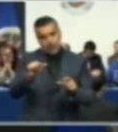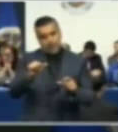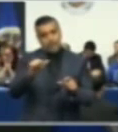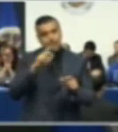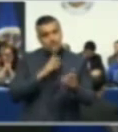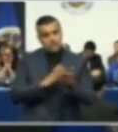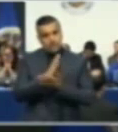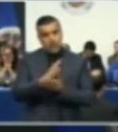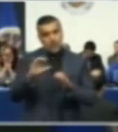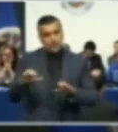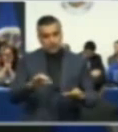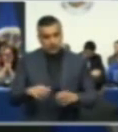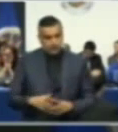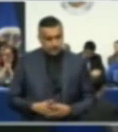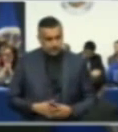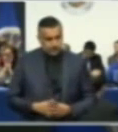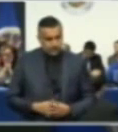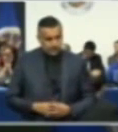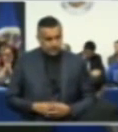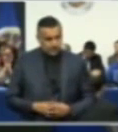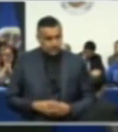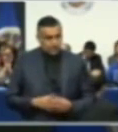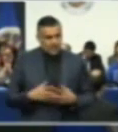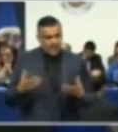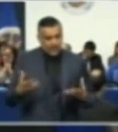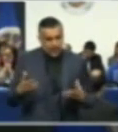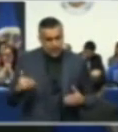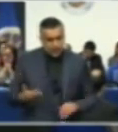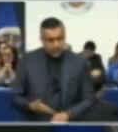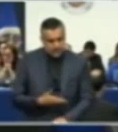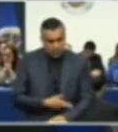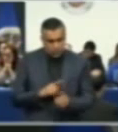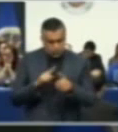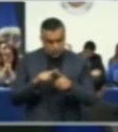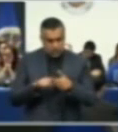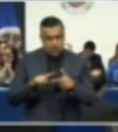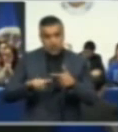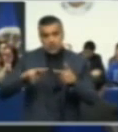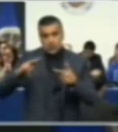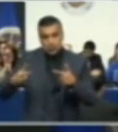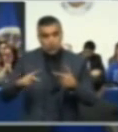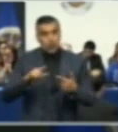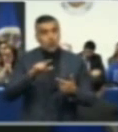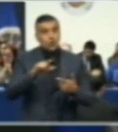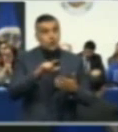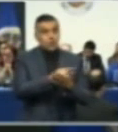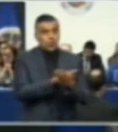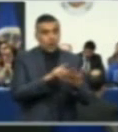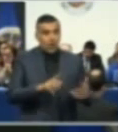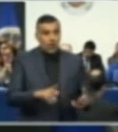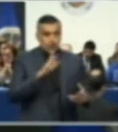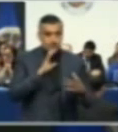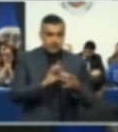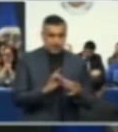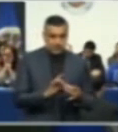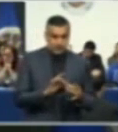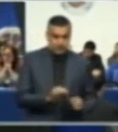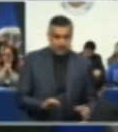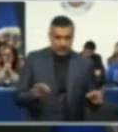de derechos activos. ¿Qué ustedes han avanzado? Segundo, el subprocurador ha hecho un planteamiento